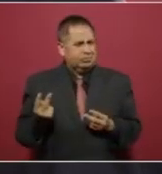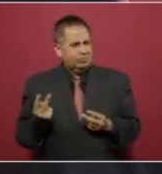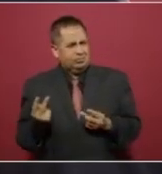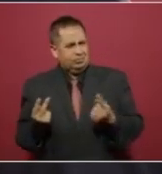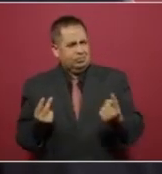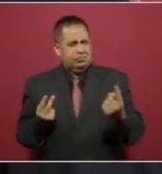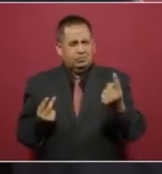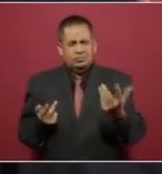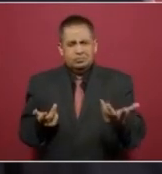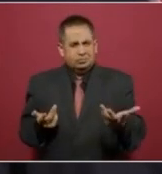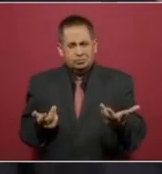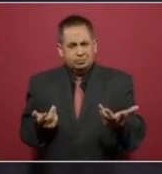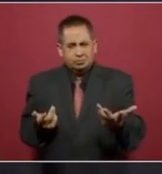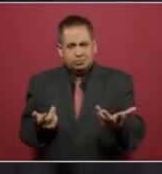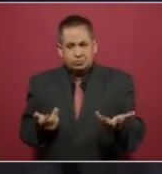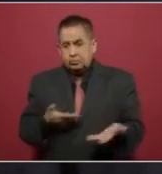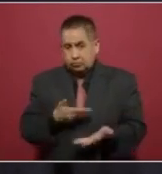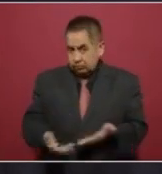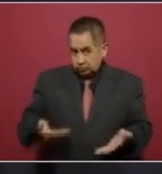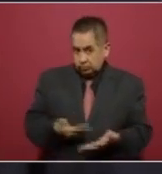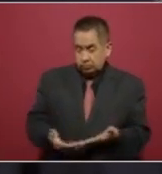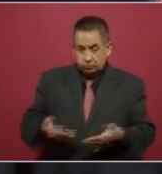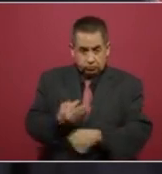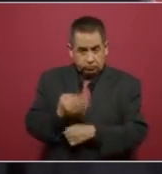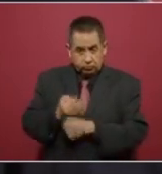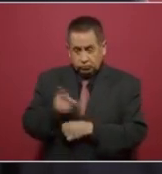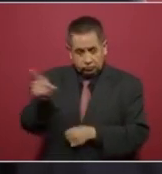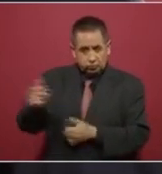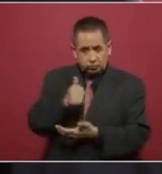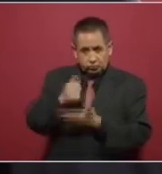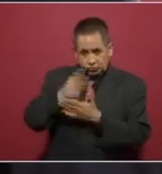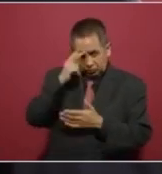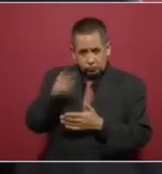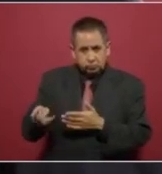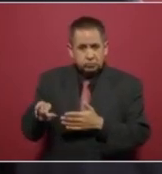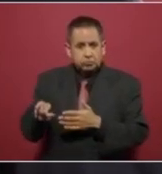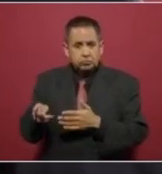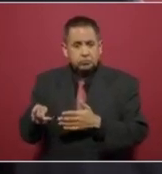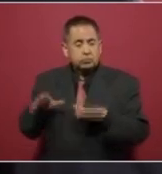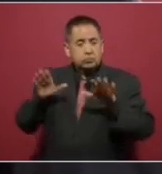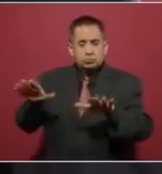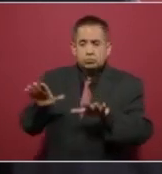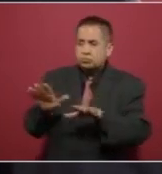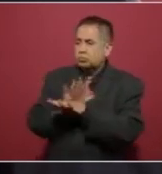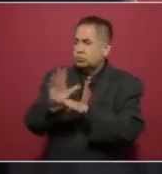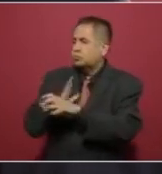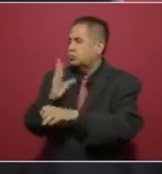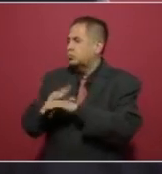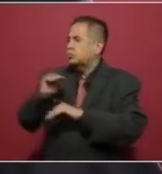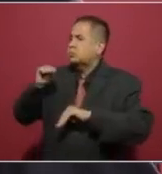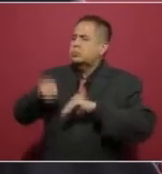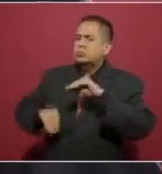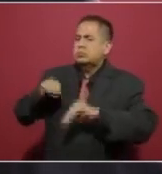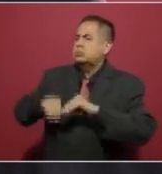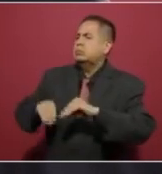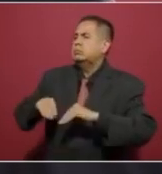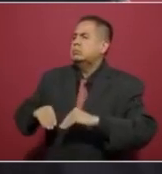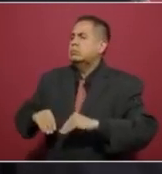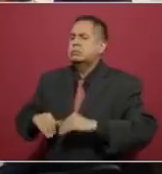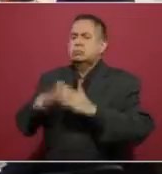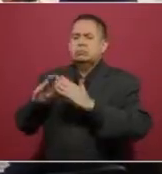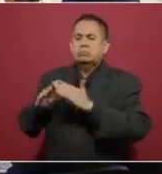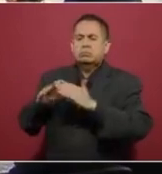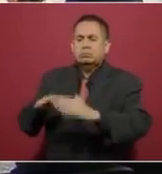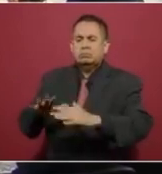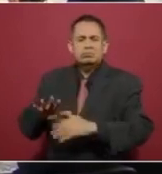Y el aeropuerto actual se iba a urbanizar, se iba a convertir en